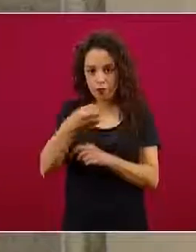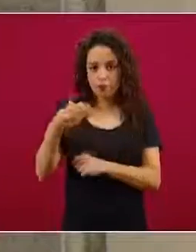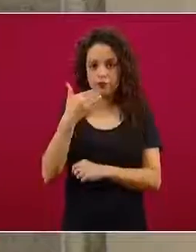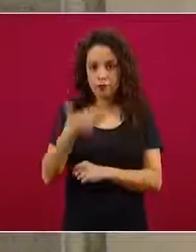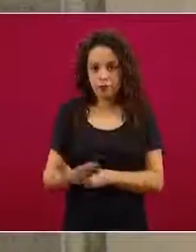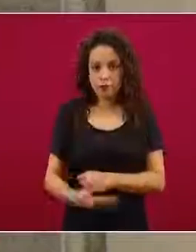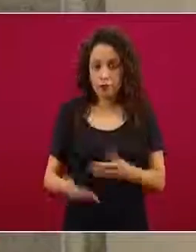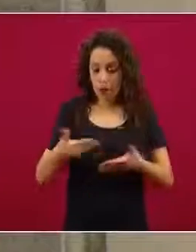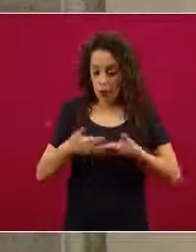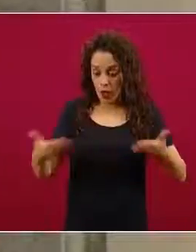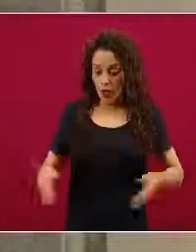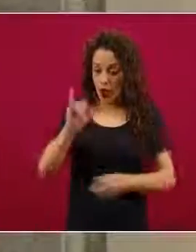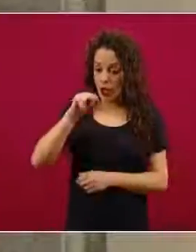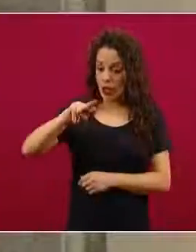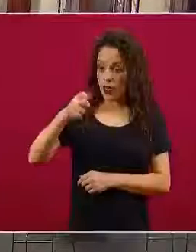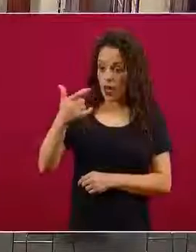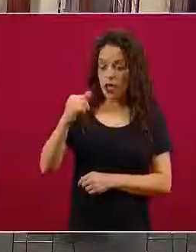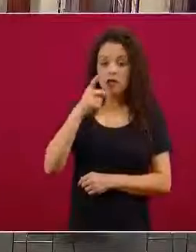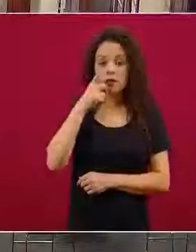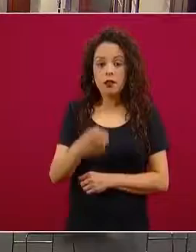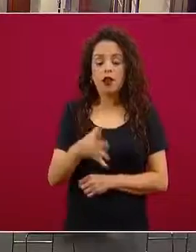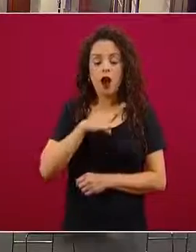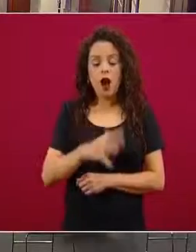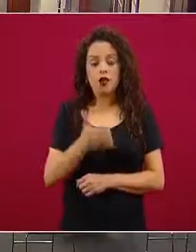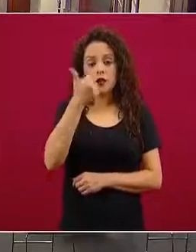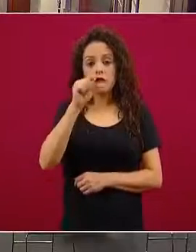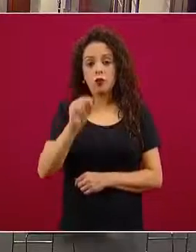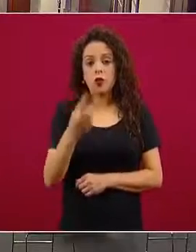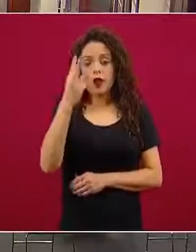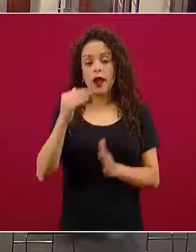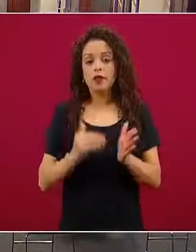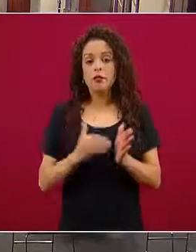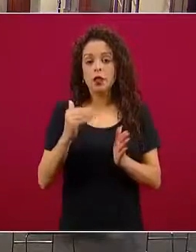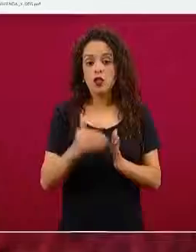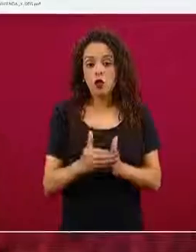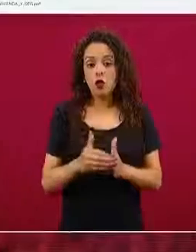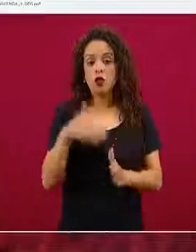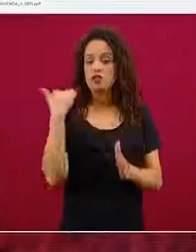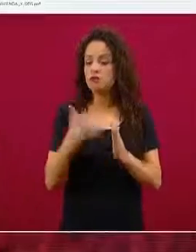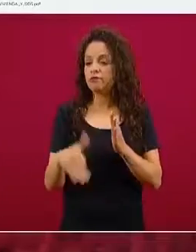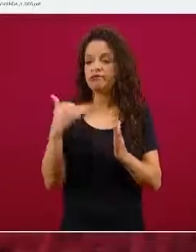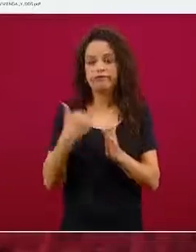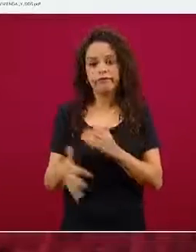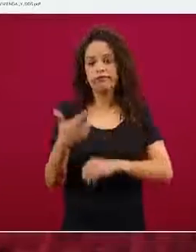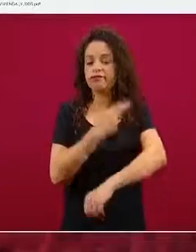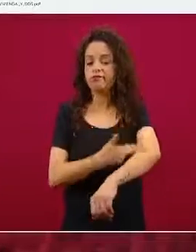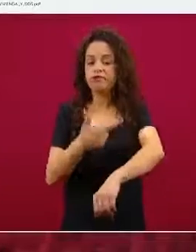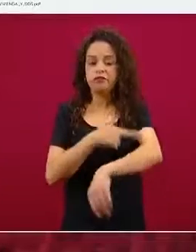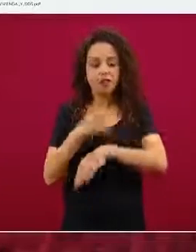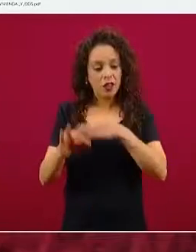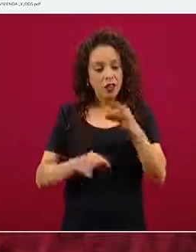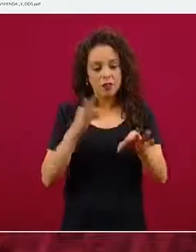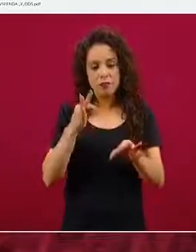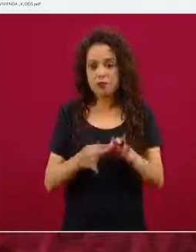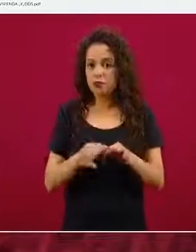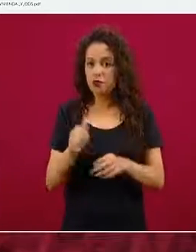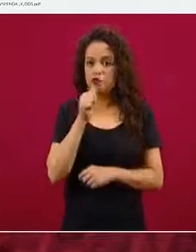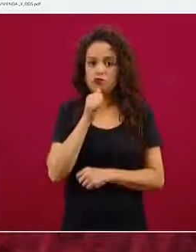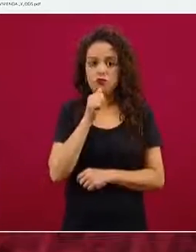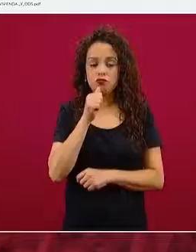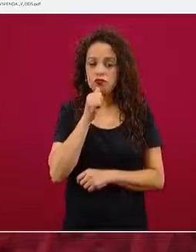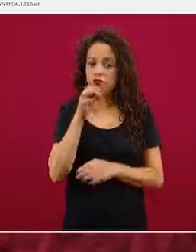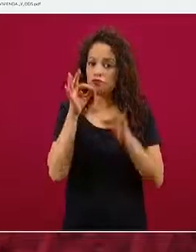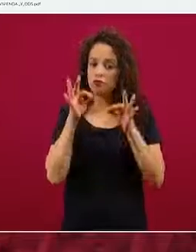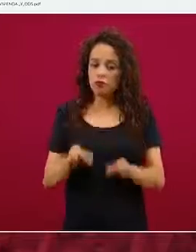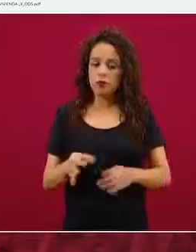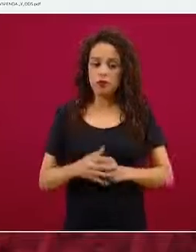INEGI, sabemos que tenemos 6.3 millones de lotes irregulares todavía. pero de acuerdo a estudios académicos, la